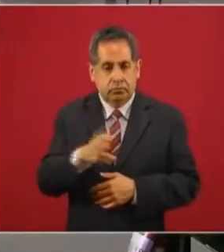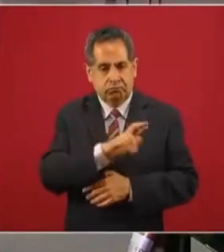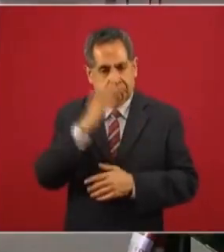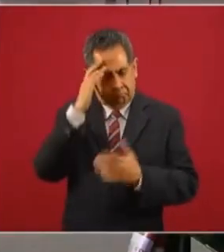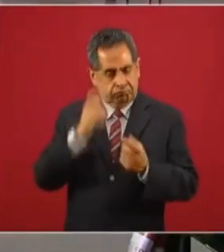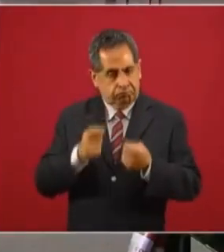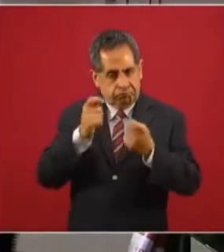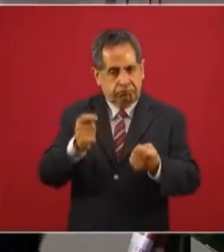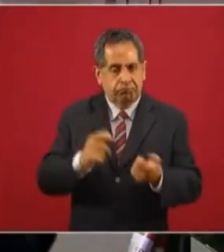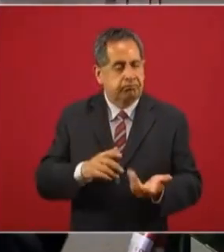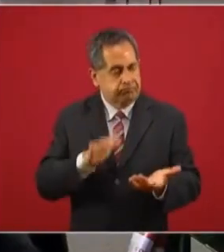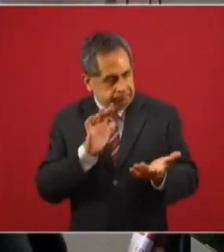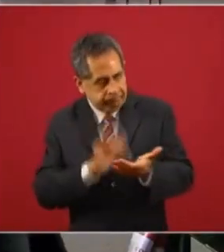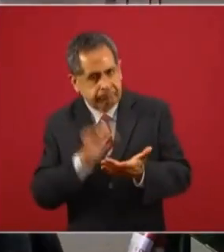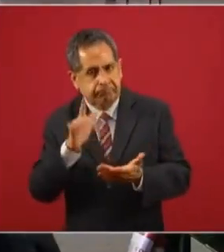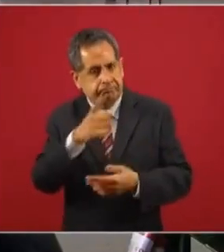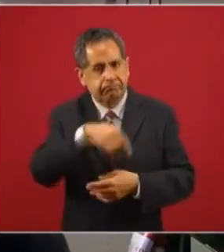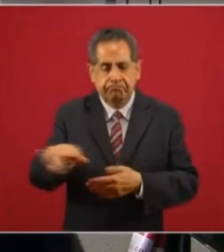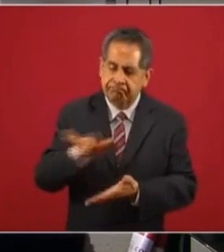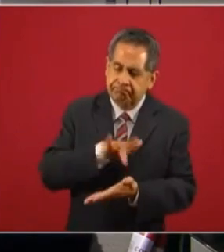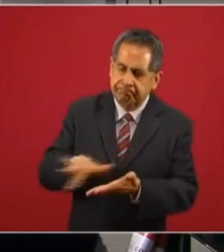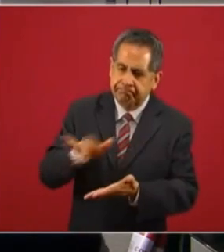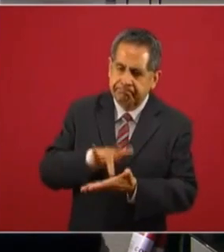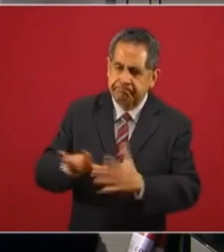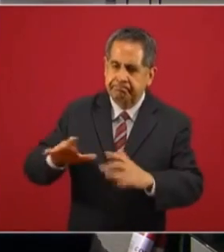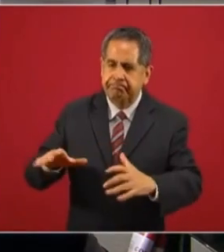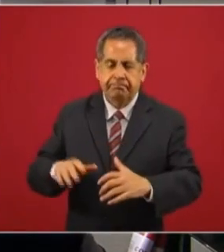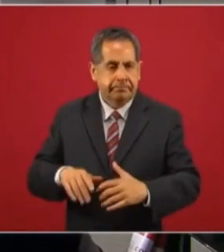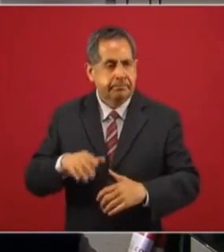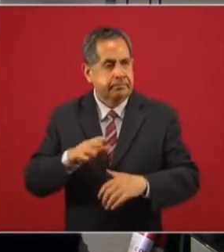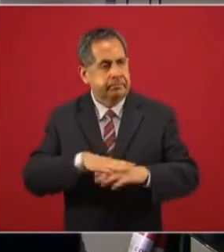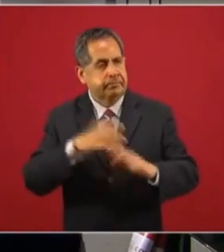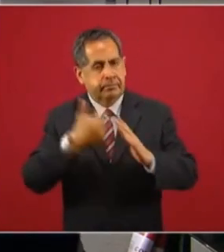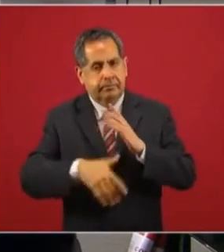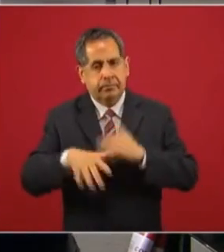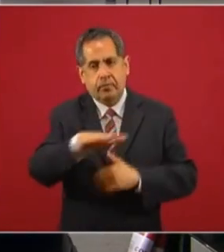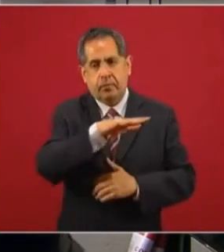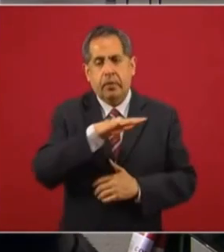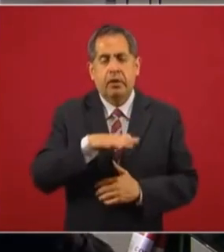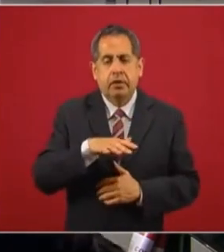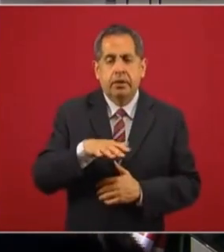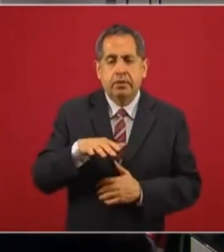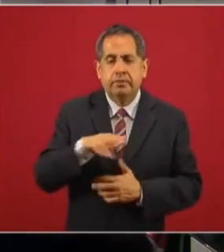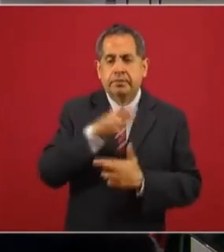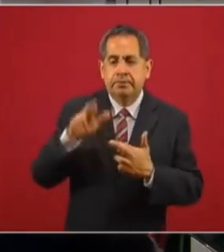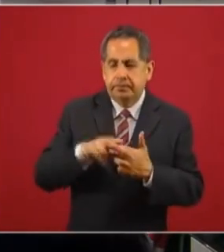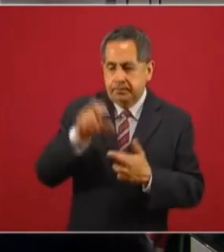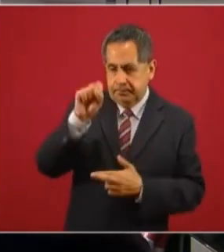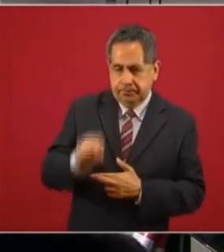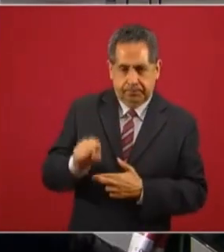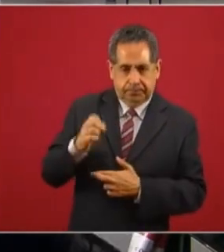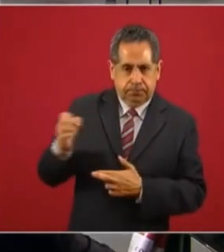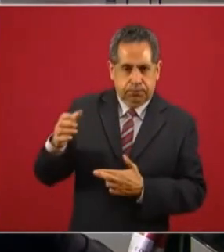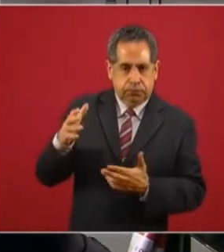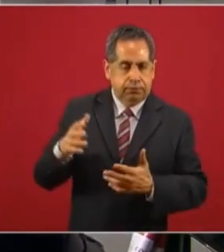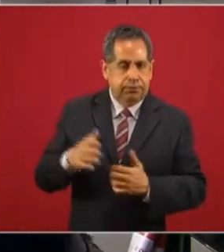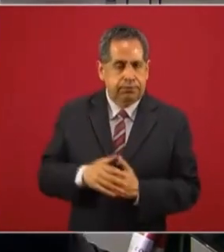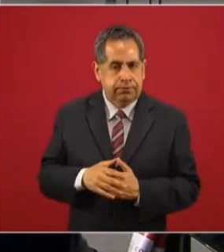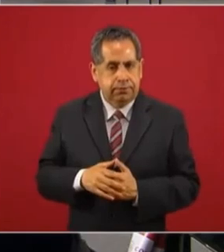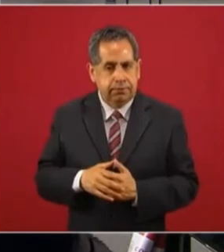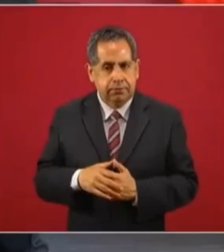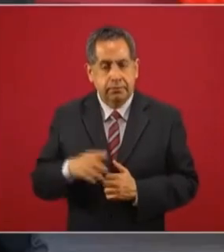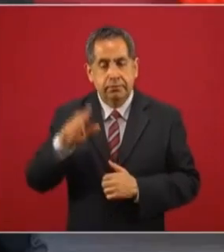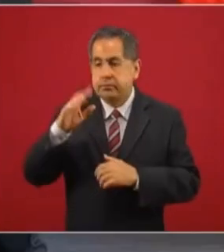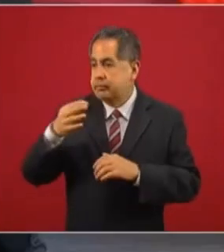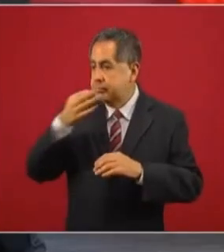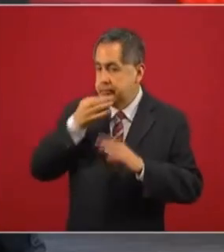Gracias por ser aliados de los consumidores en la región sureste. Ahí luego nos pasan los